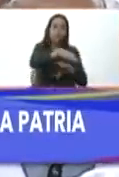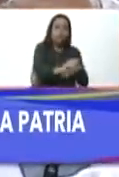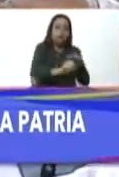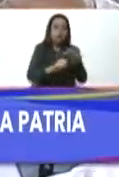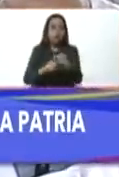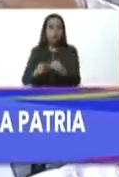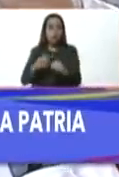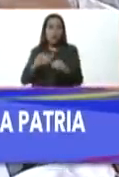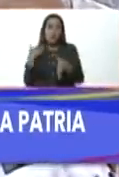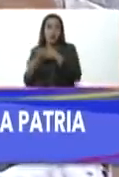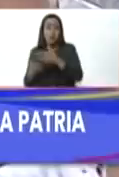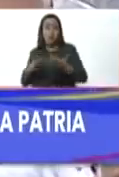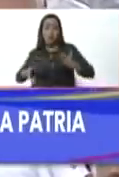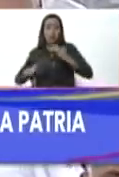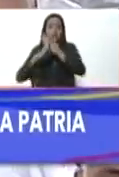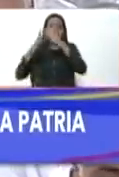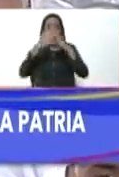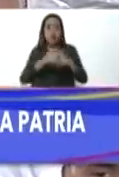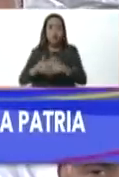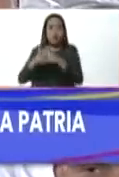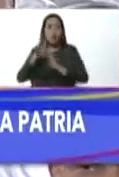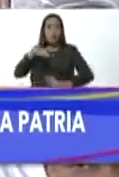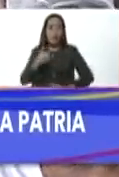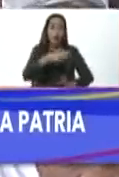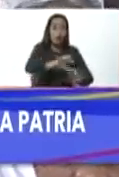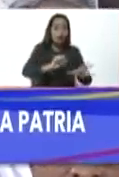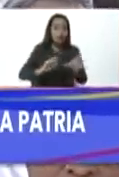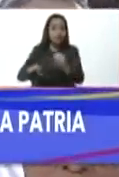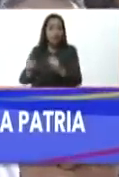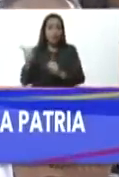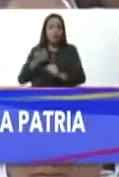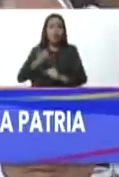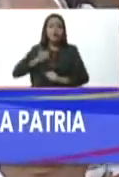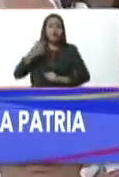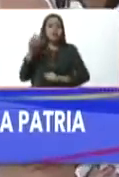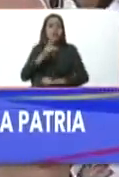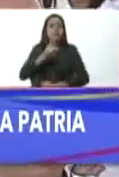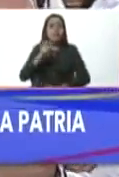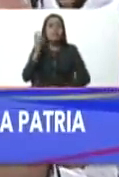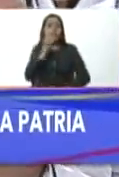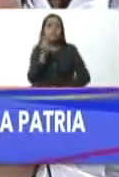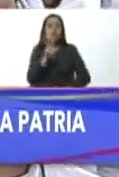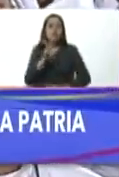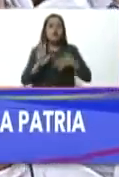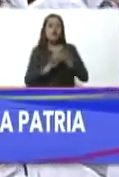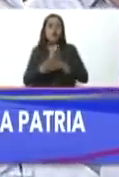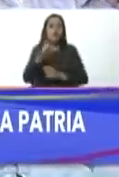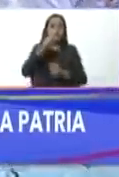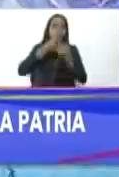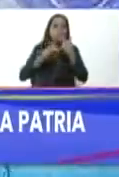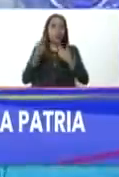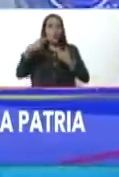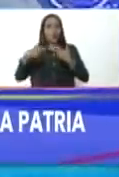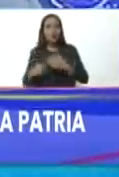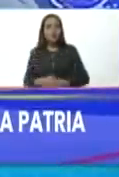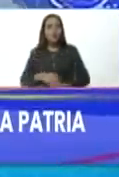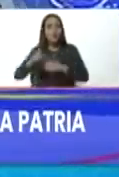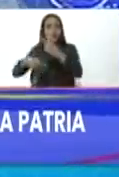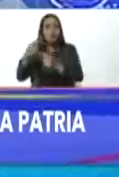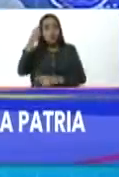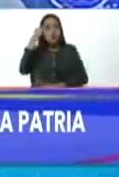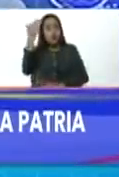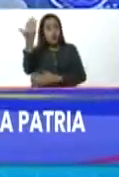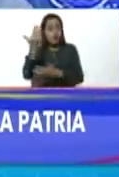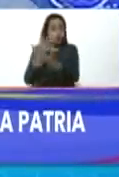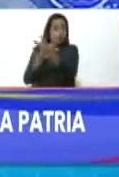y las sanciones de Estados Unidos, a todos los materiales que necesita Venezuela. En los próximos días van a llegar